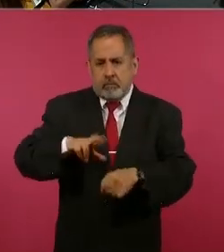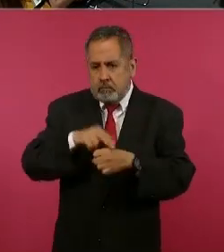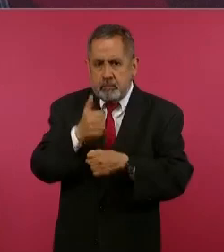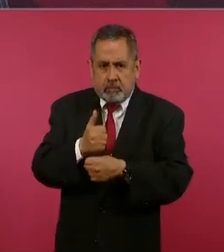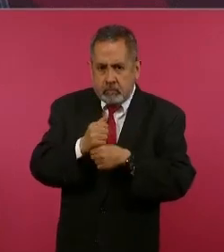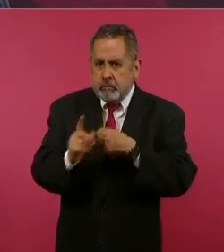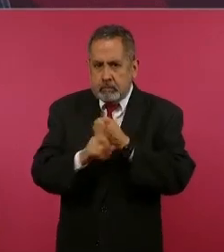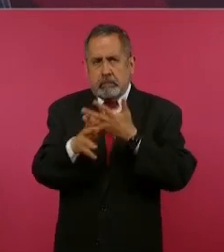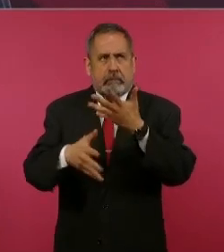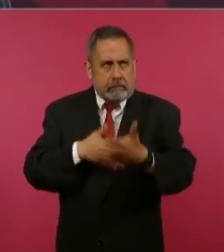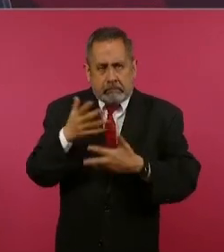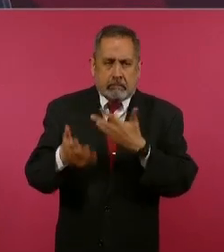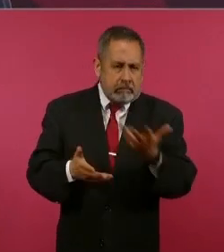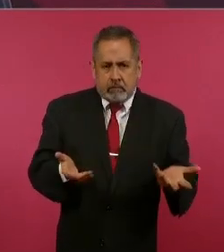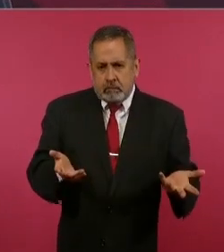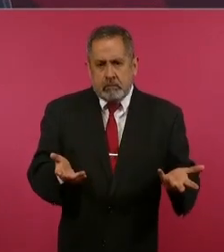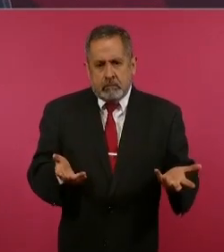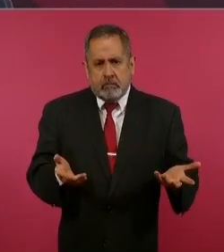y